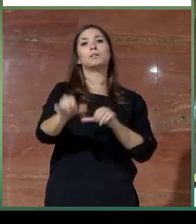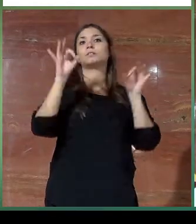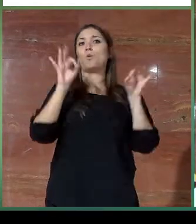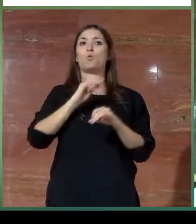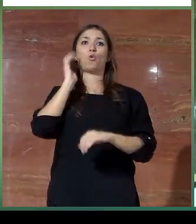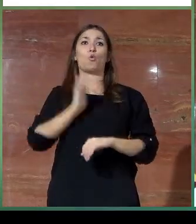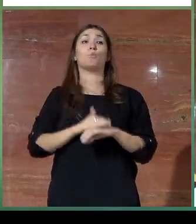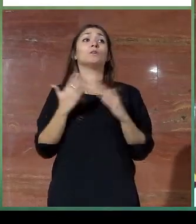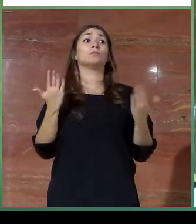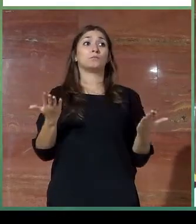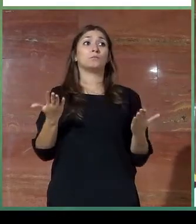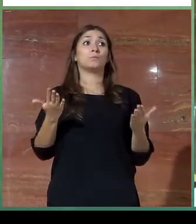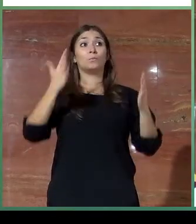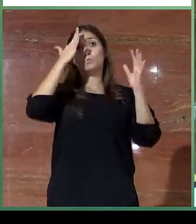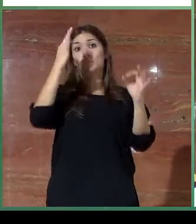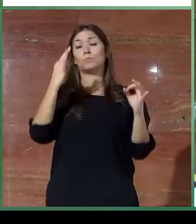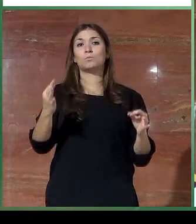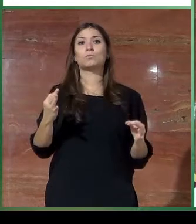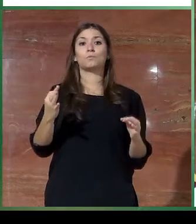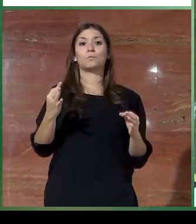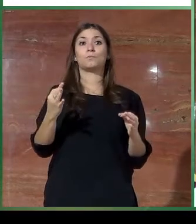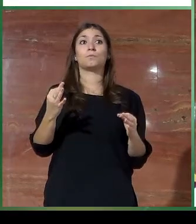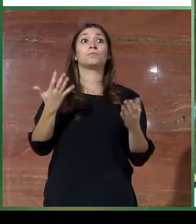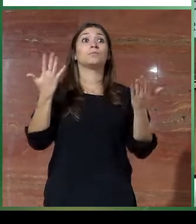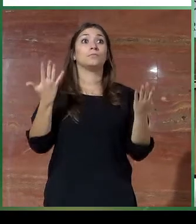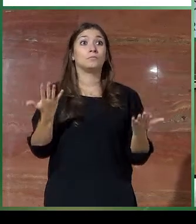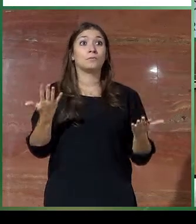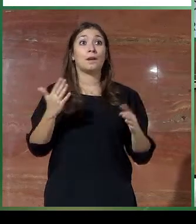para eso, efectivamente, para eso están las